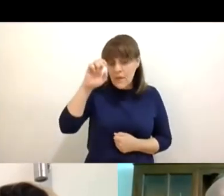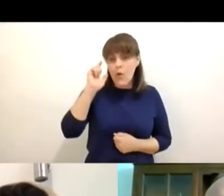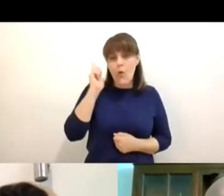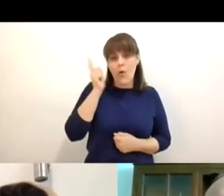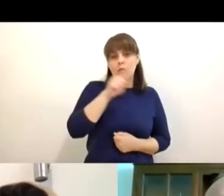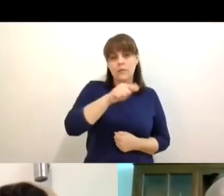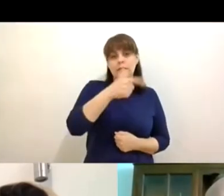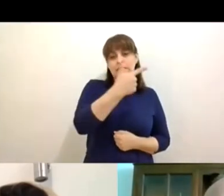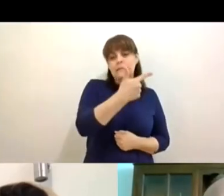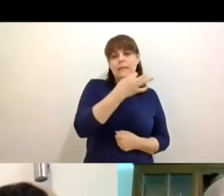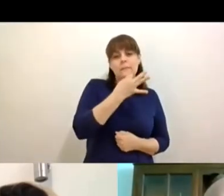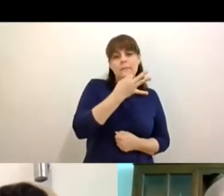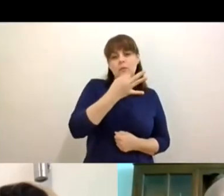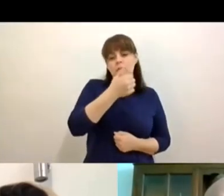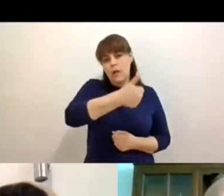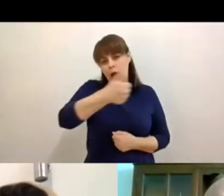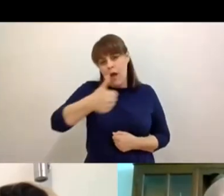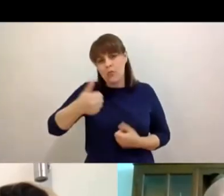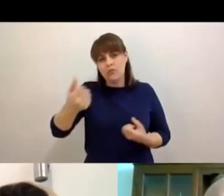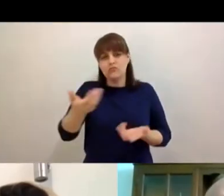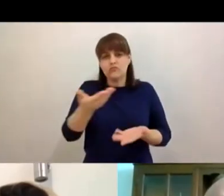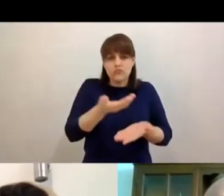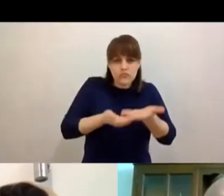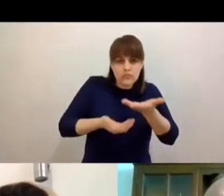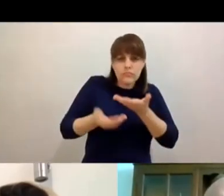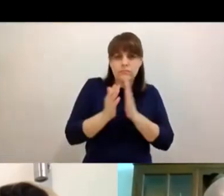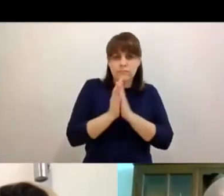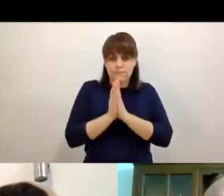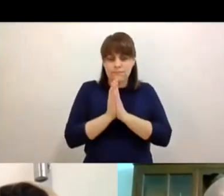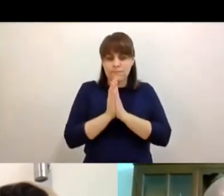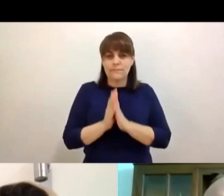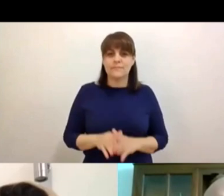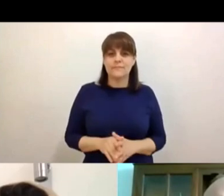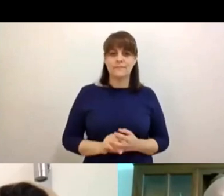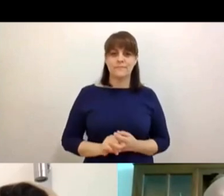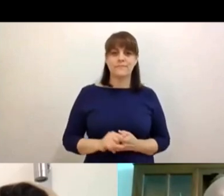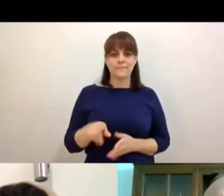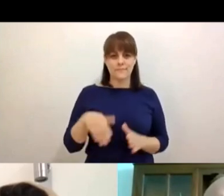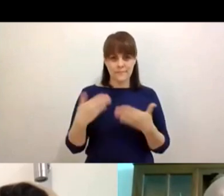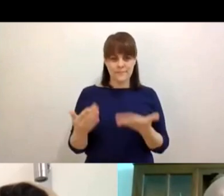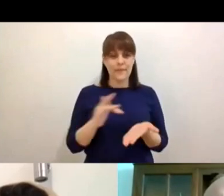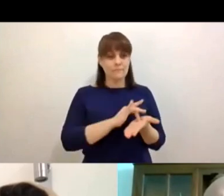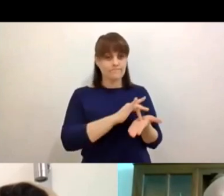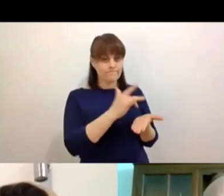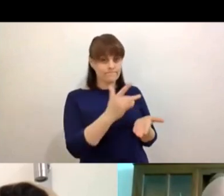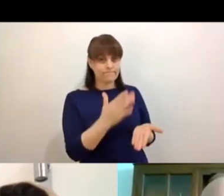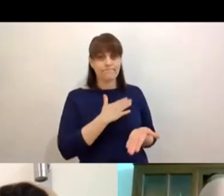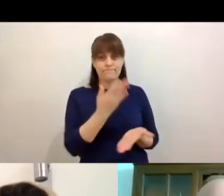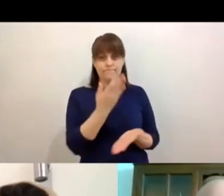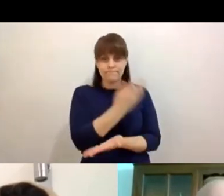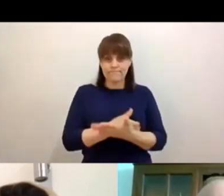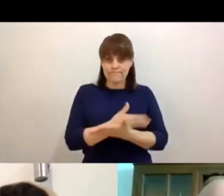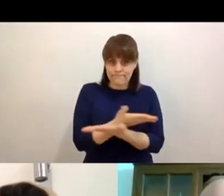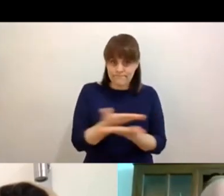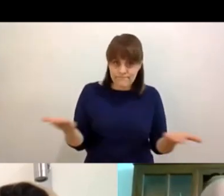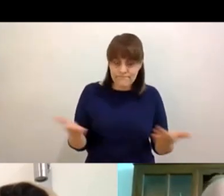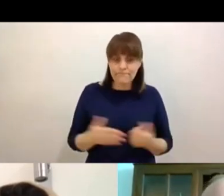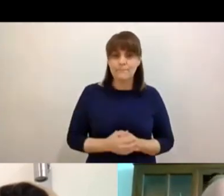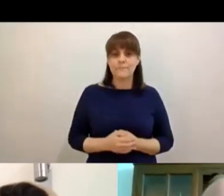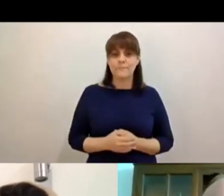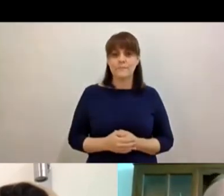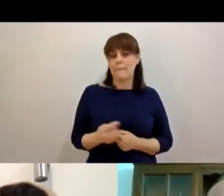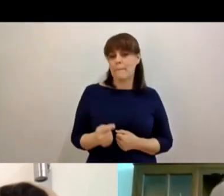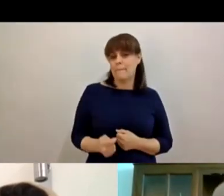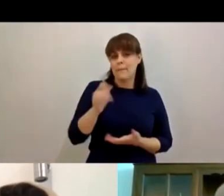cada quien. Magistrado, por favor. Gracias. Muchas gracias. Pues muy buenas tardes a todos. Primero, pues antes que cualquier otra